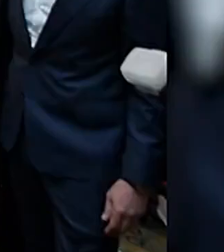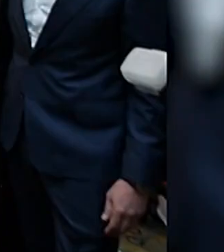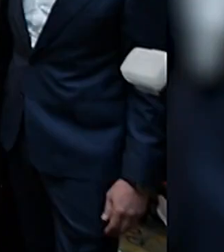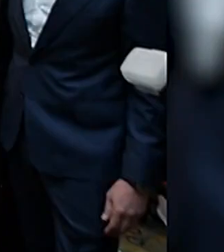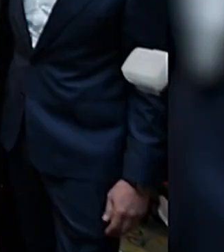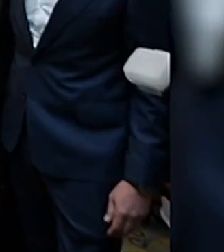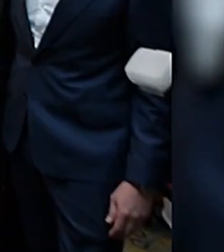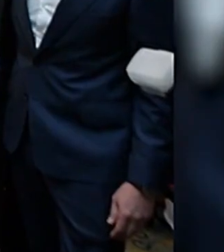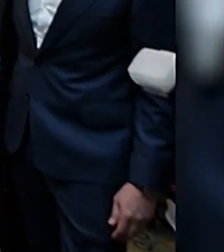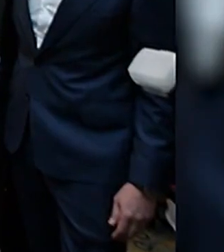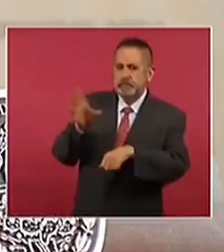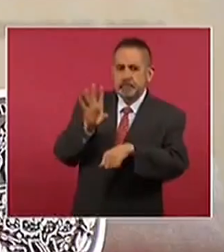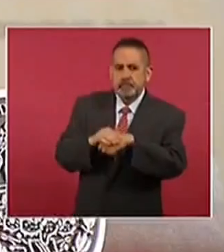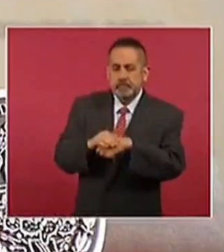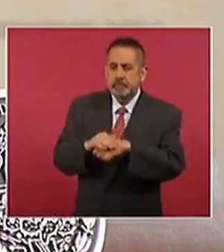2024